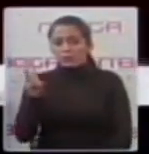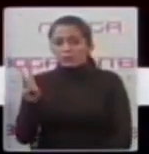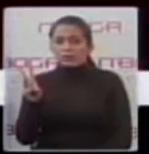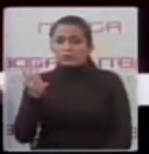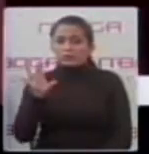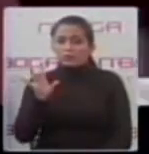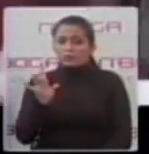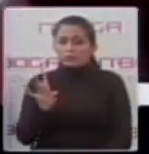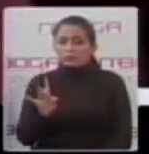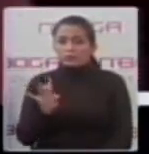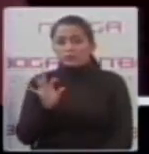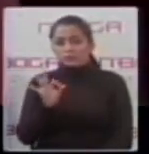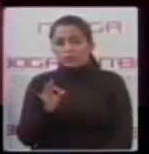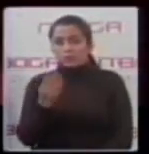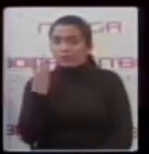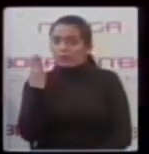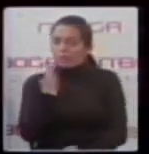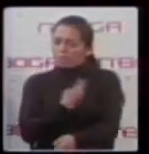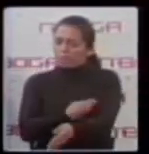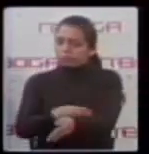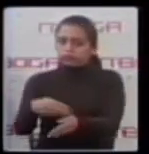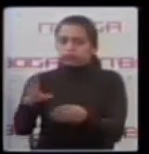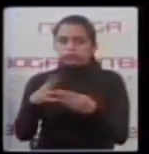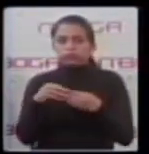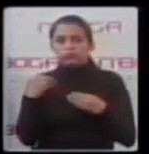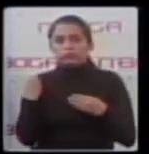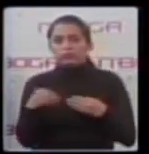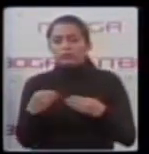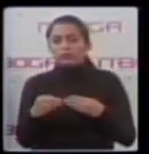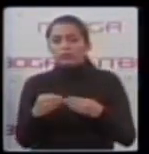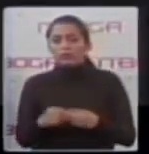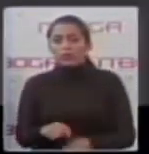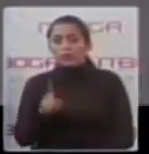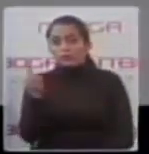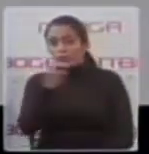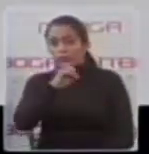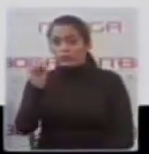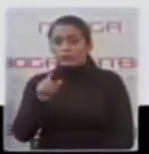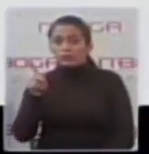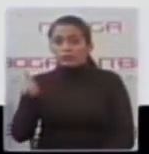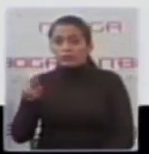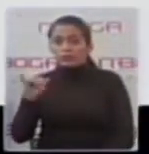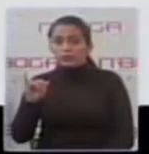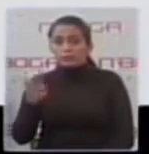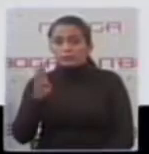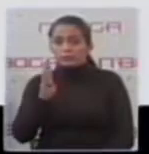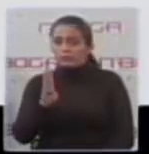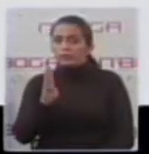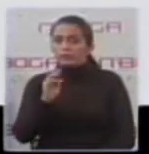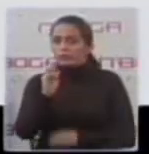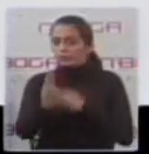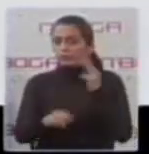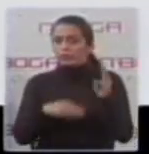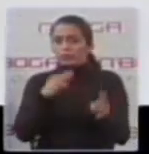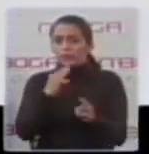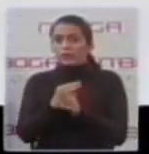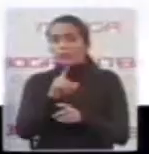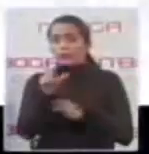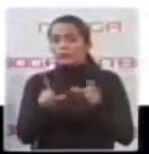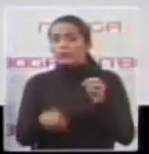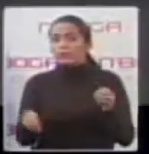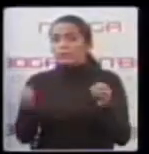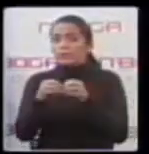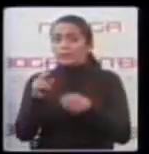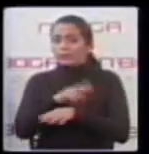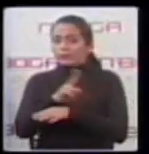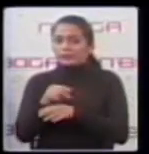689 billones de dólares al año, el 1% del PIB mundial, y cada vez son más los profesionales que desean incursionar en